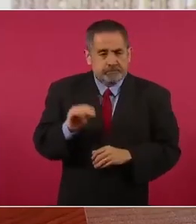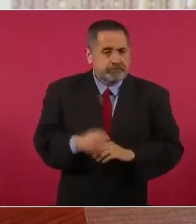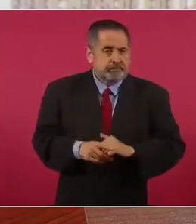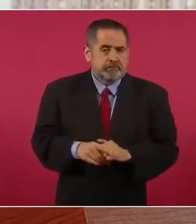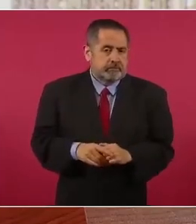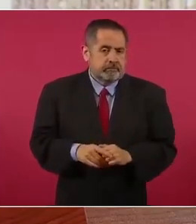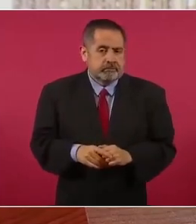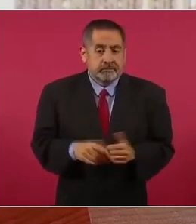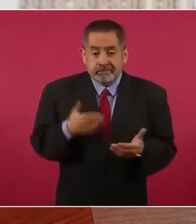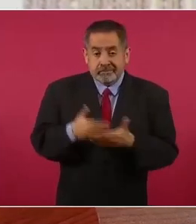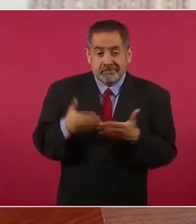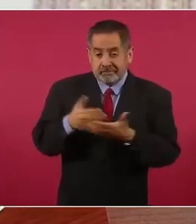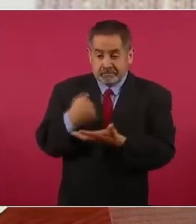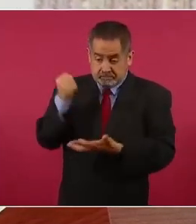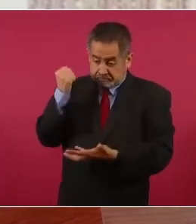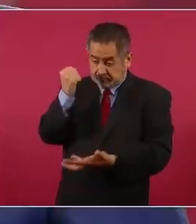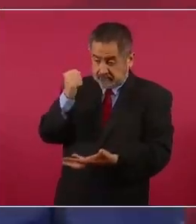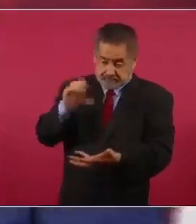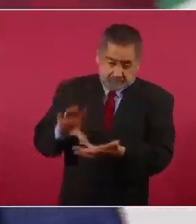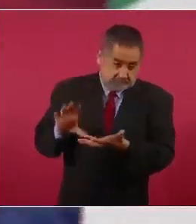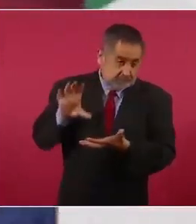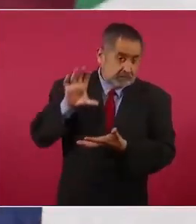porque actualmente